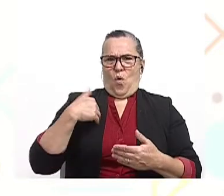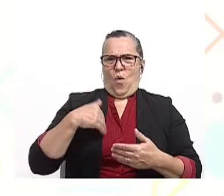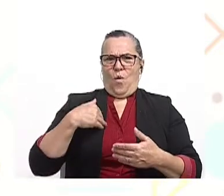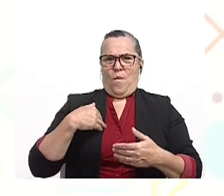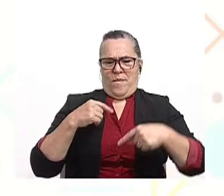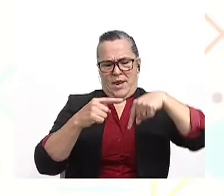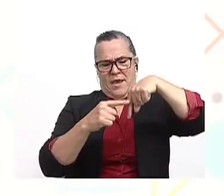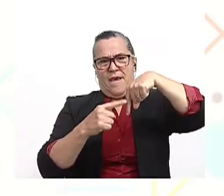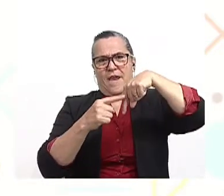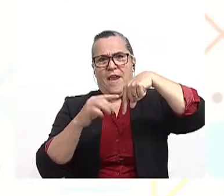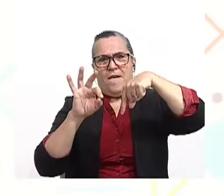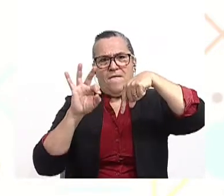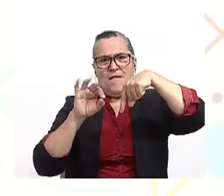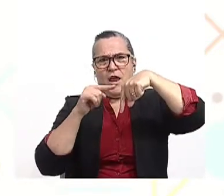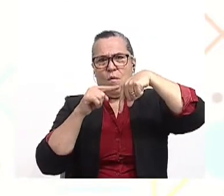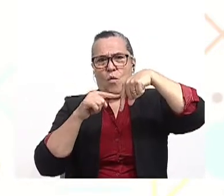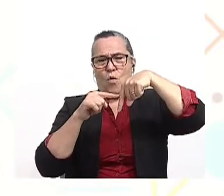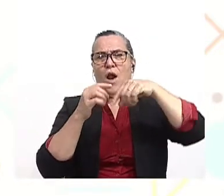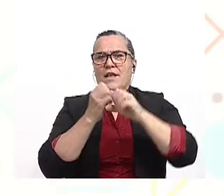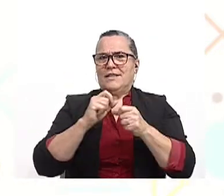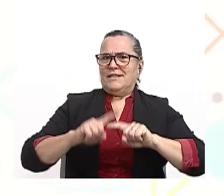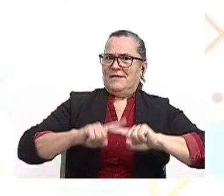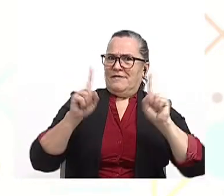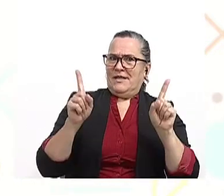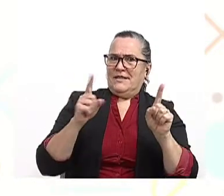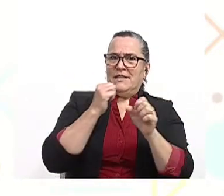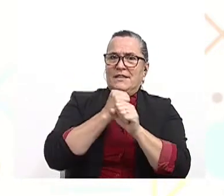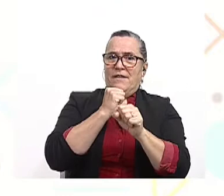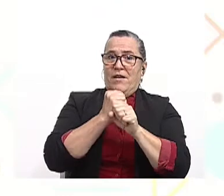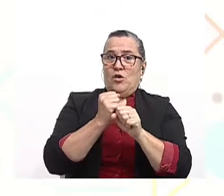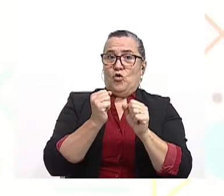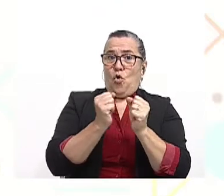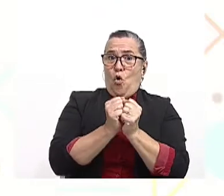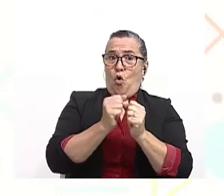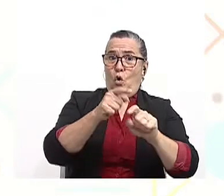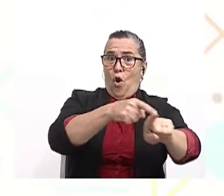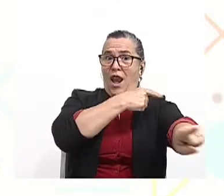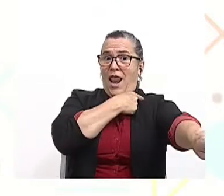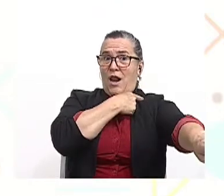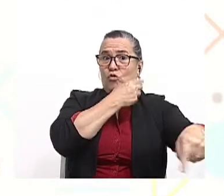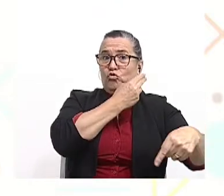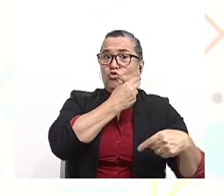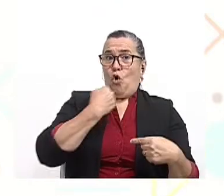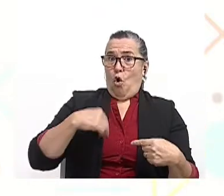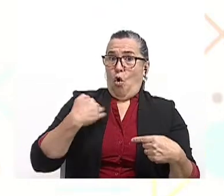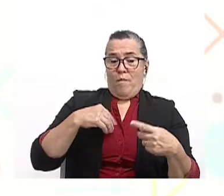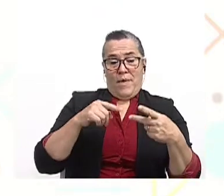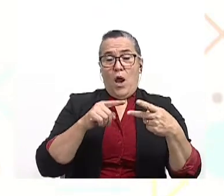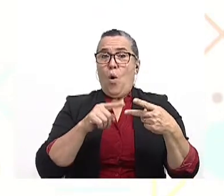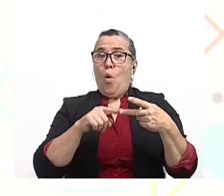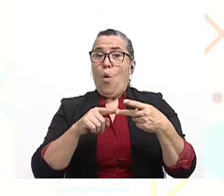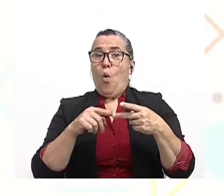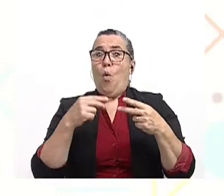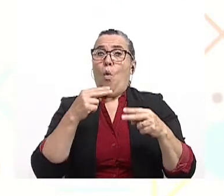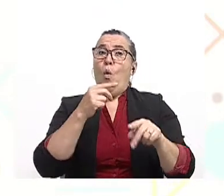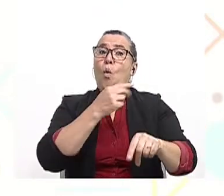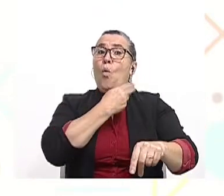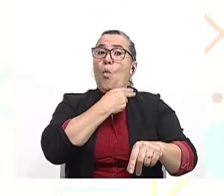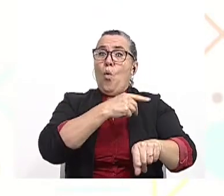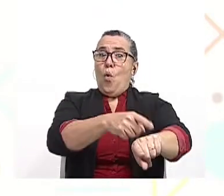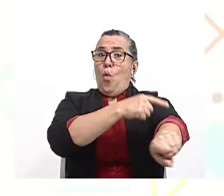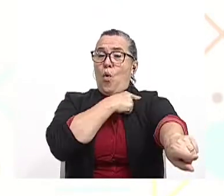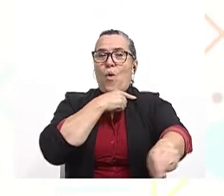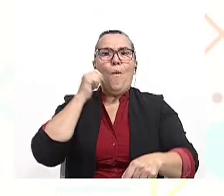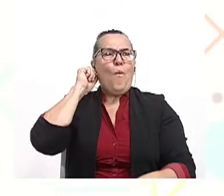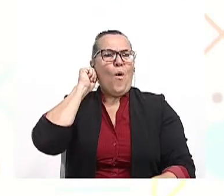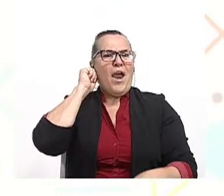necesario hacer la diferencia si estamos trabajando con los huesos largos de un hombre o de una mujer. También para hacer esta